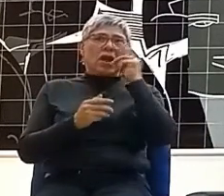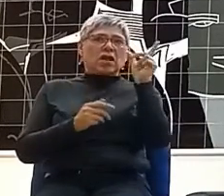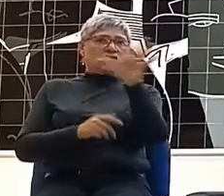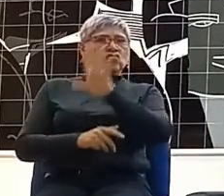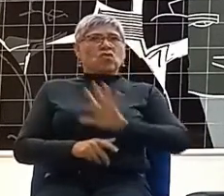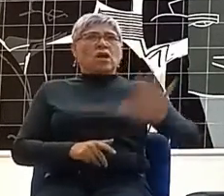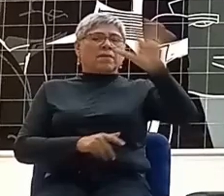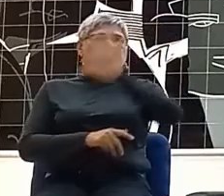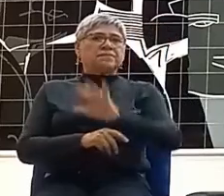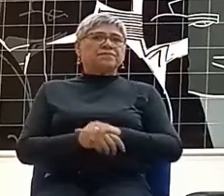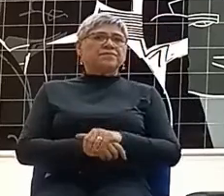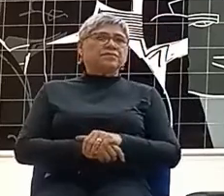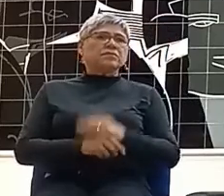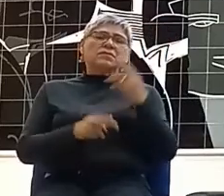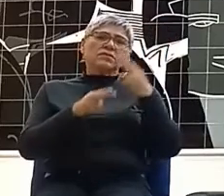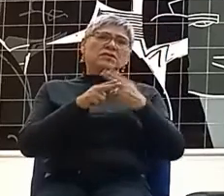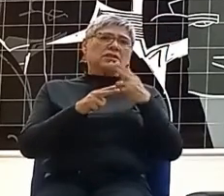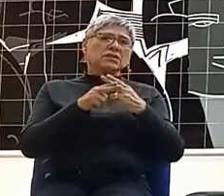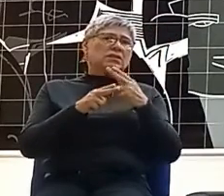llama el de